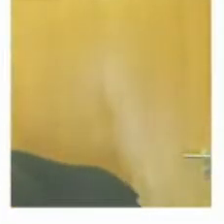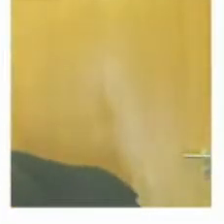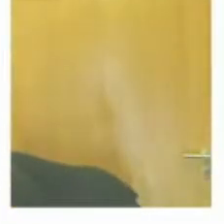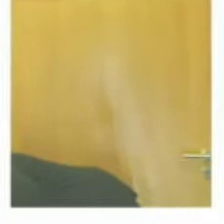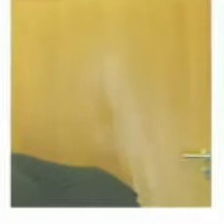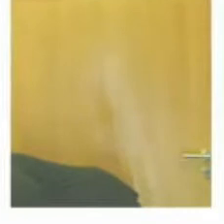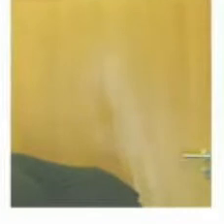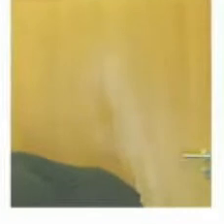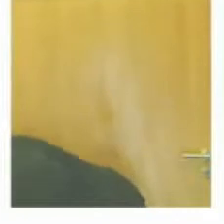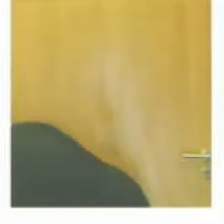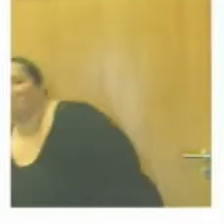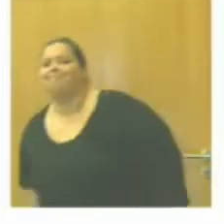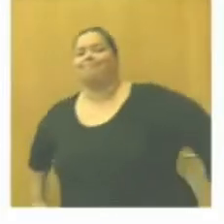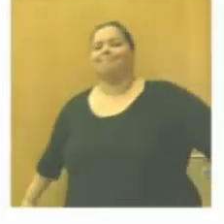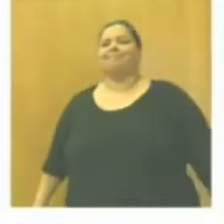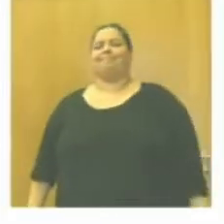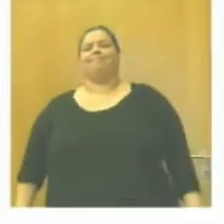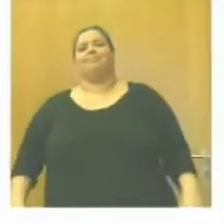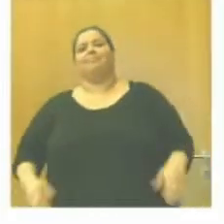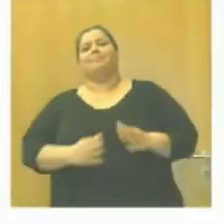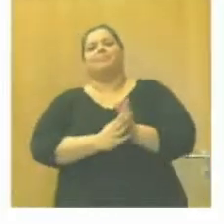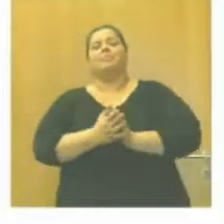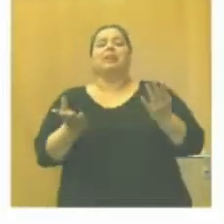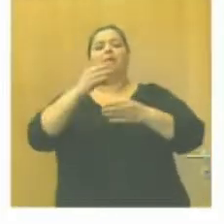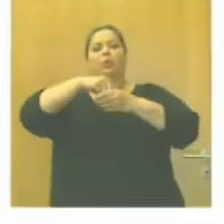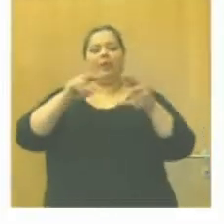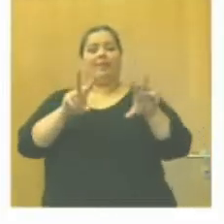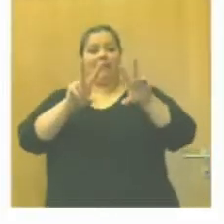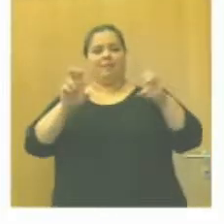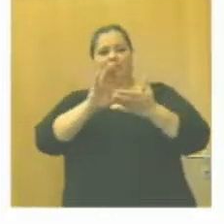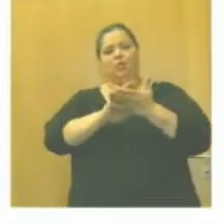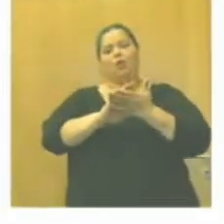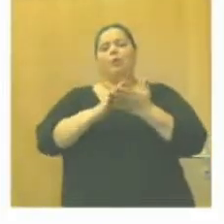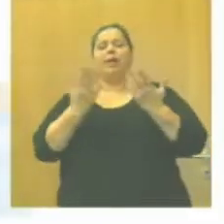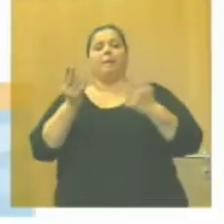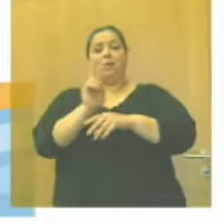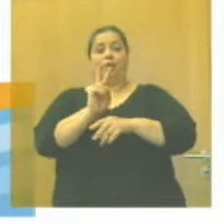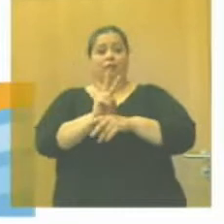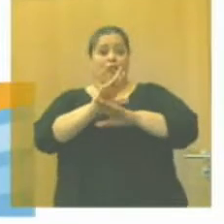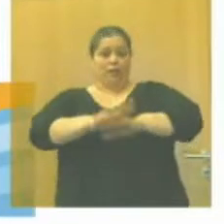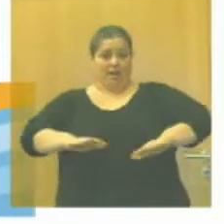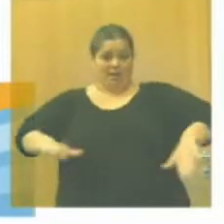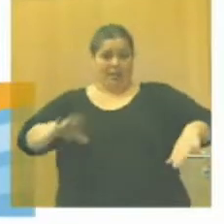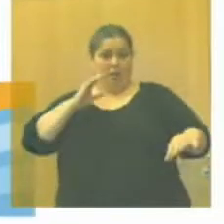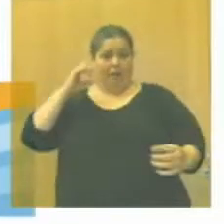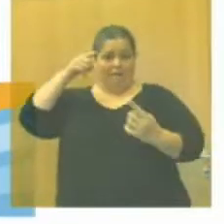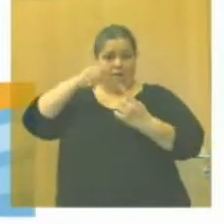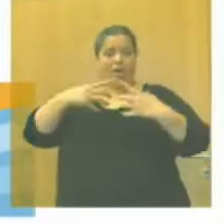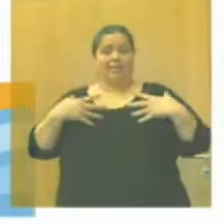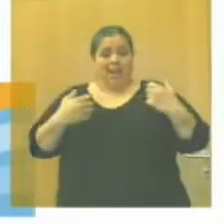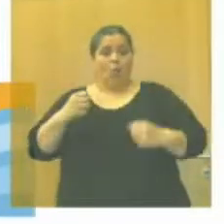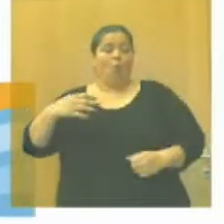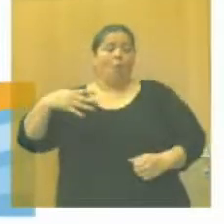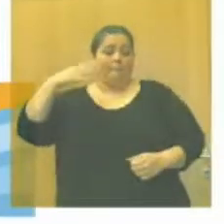para incluir temas de protección de la niñez con enfoque en salud mental. Aquí tenemos, por ejemplo,